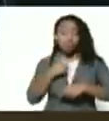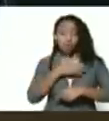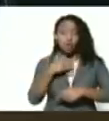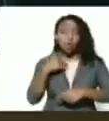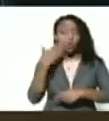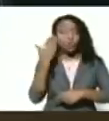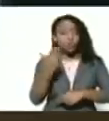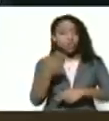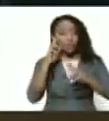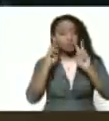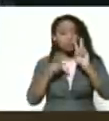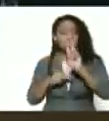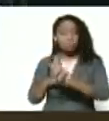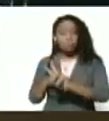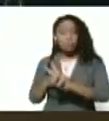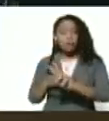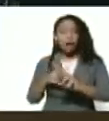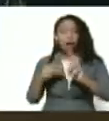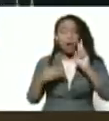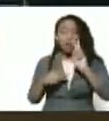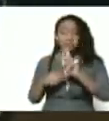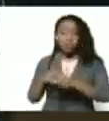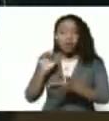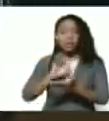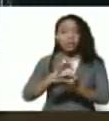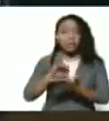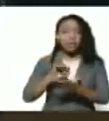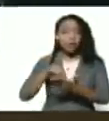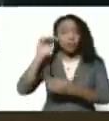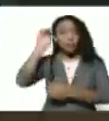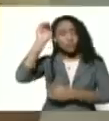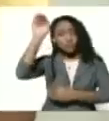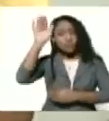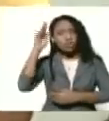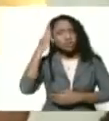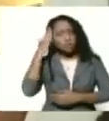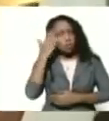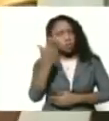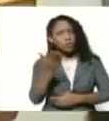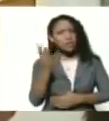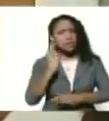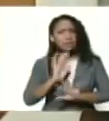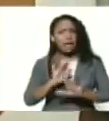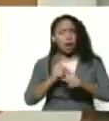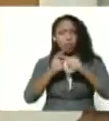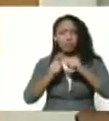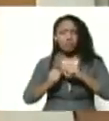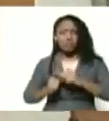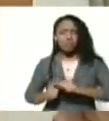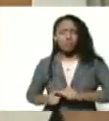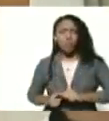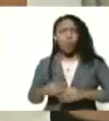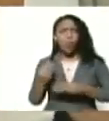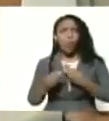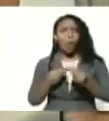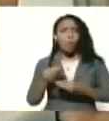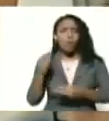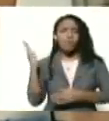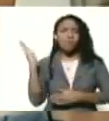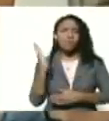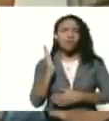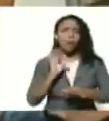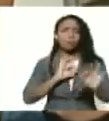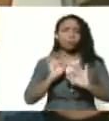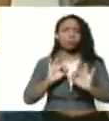usted, presidente, realmente una visión estratégica y futurista. Sabía usted, y ya venía calculándolo, cómo se venía preparando